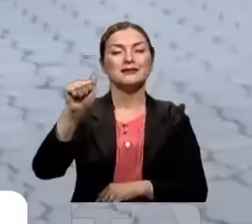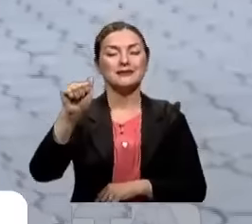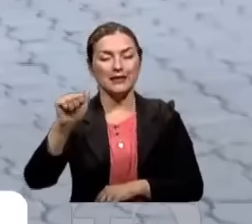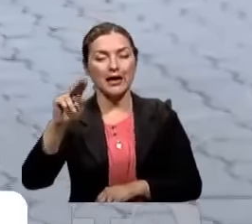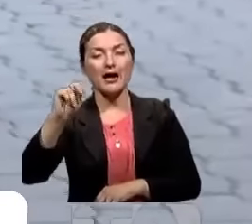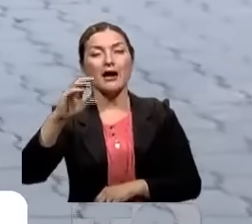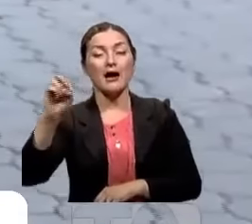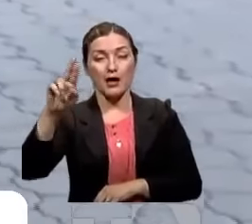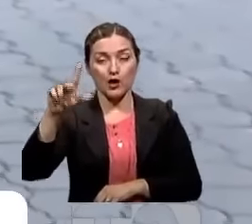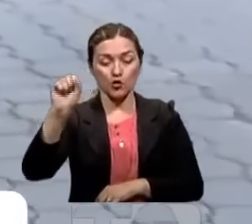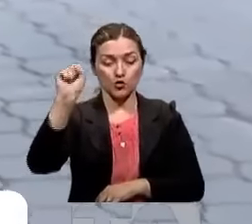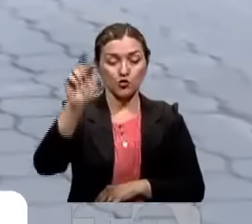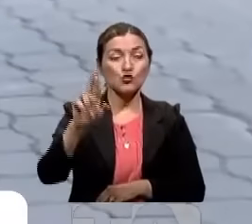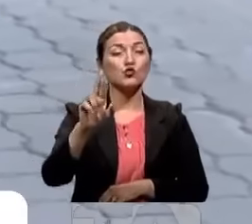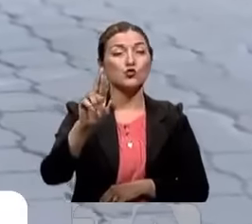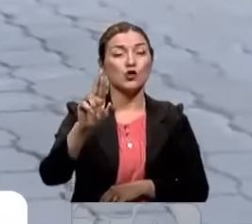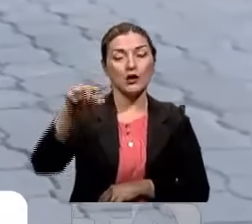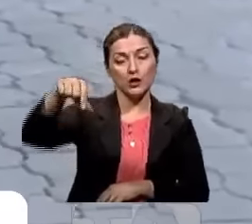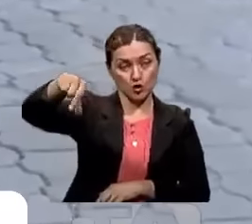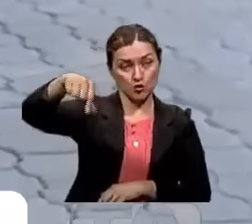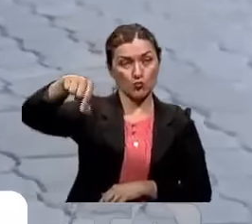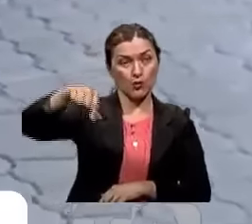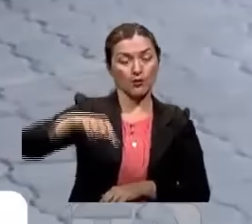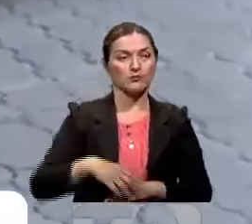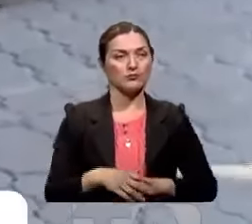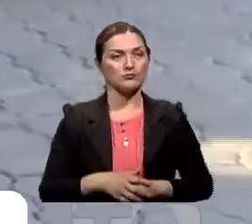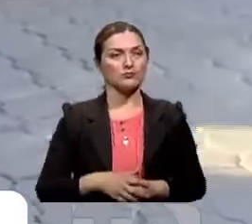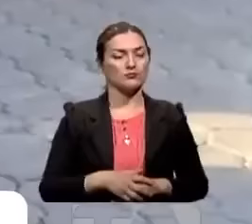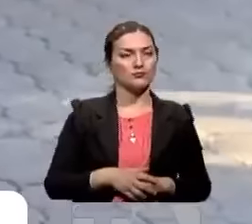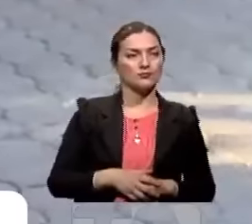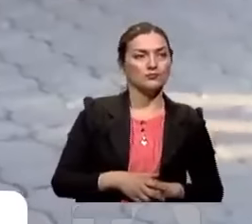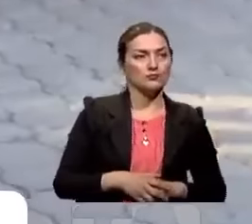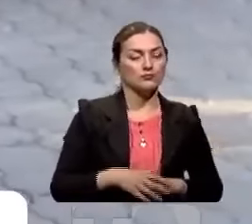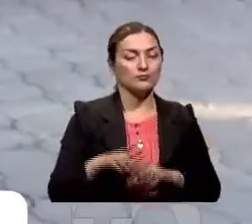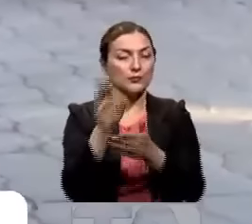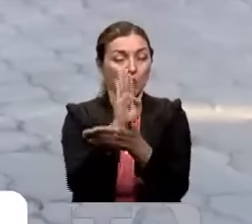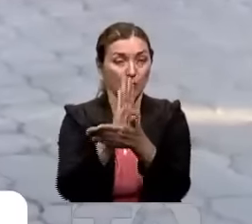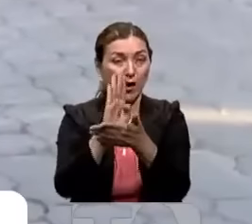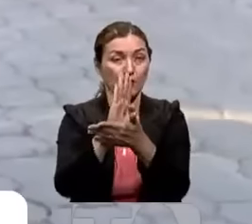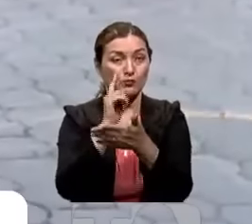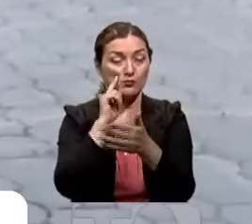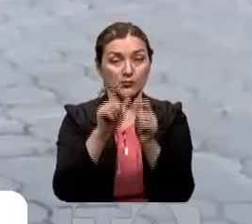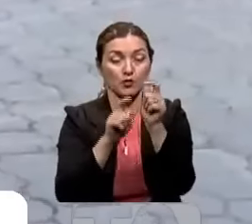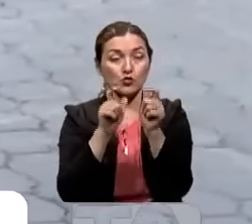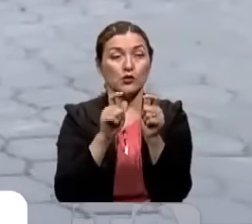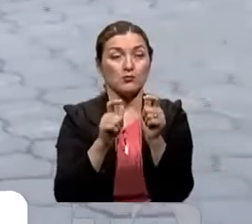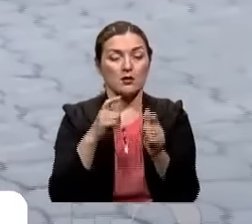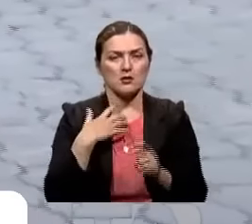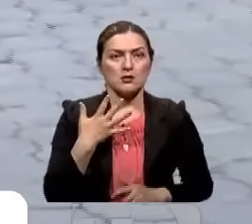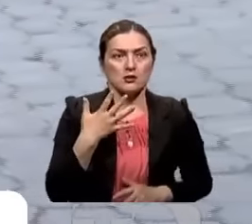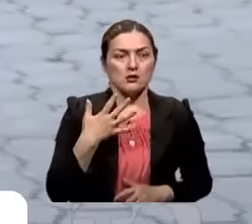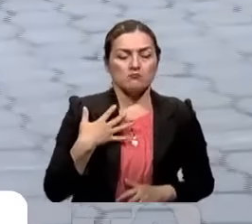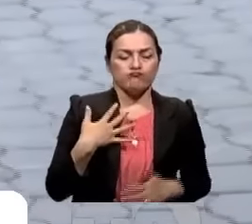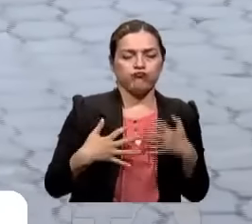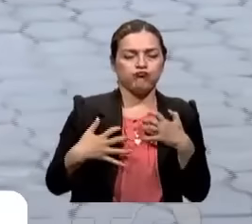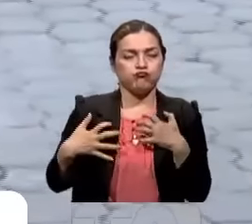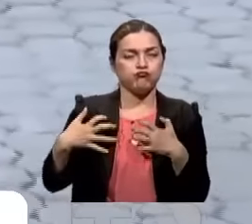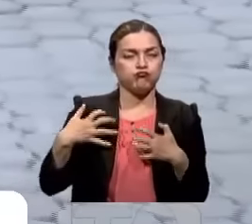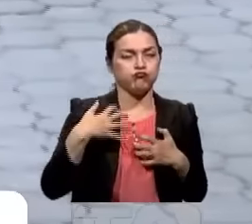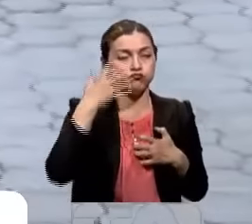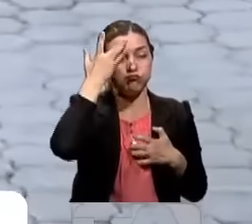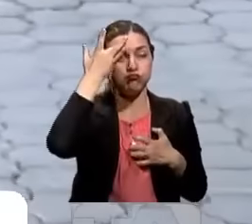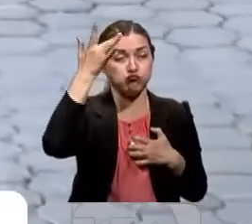de la capital, en el sector de Quitumbe, como ustedes ven en el barrio, acá los vecinos están con molestias, justamente por una